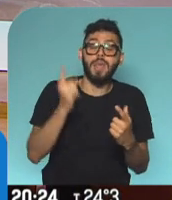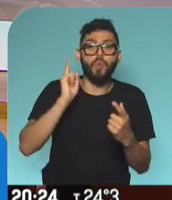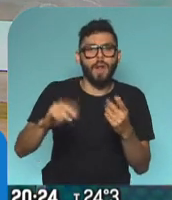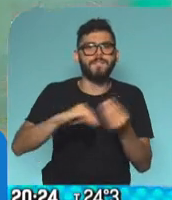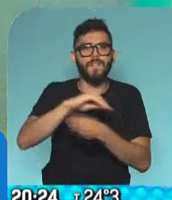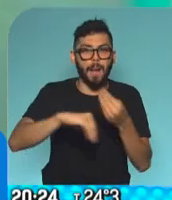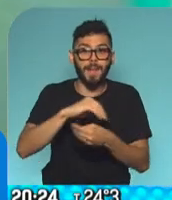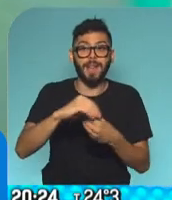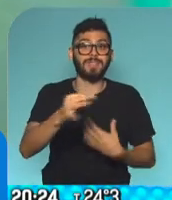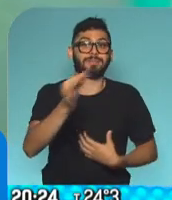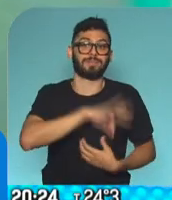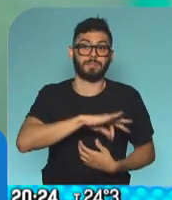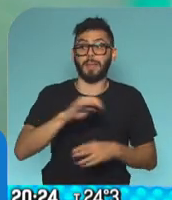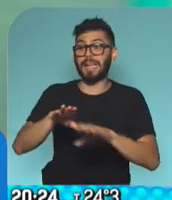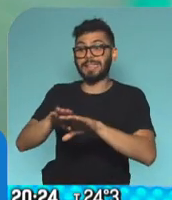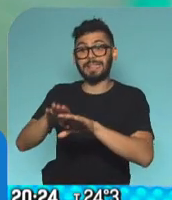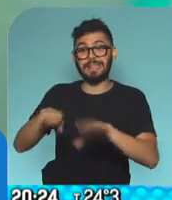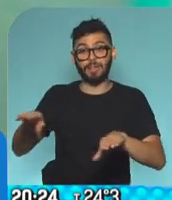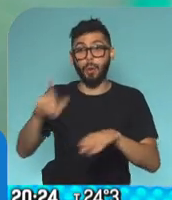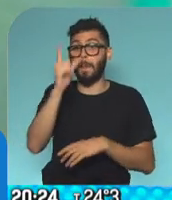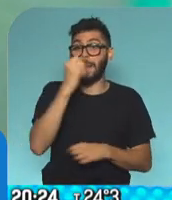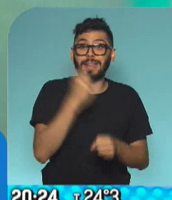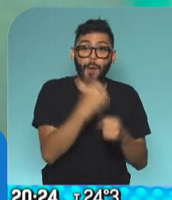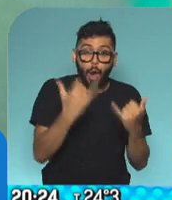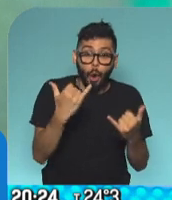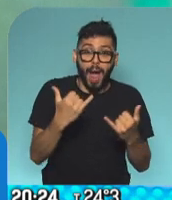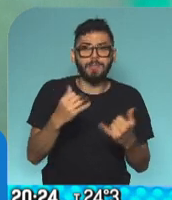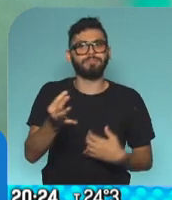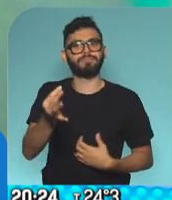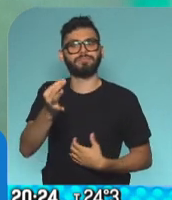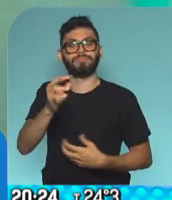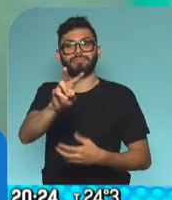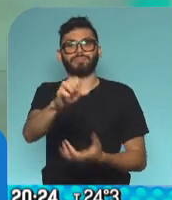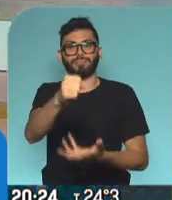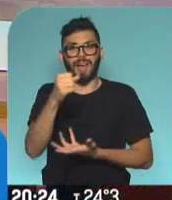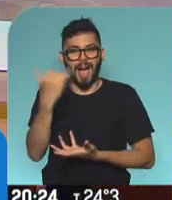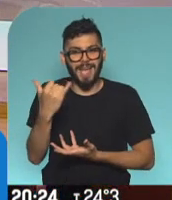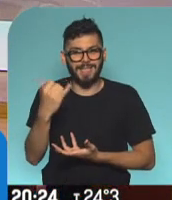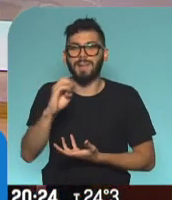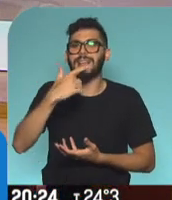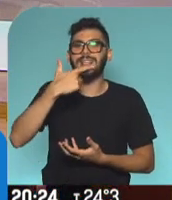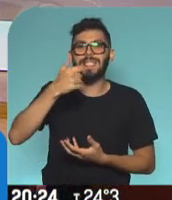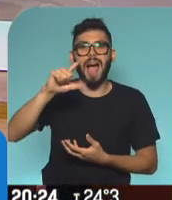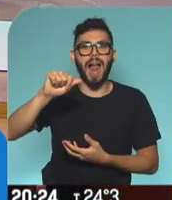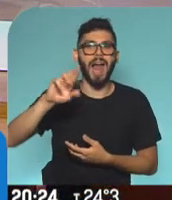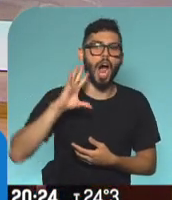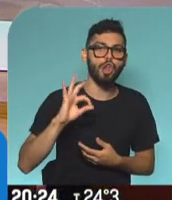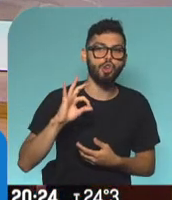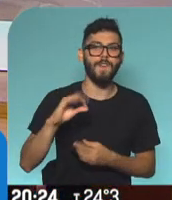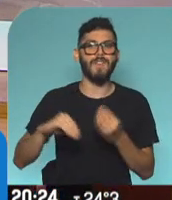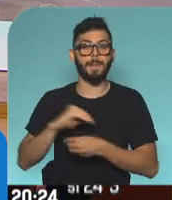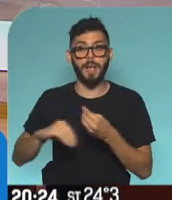para los chicos y las chicas de la argentina que sus papás tienen trabajo en este caso la mamá no puede concurrir al organismo a lances a nuestras oficinas